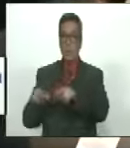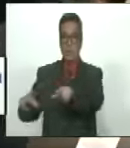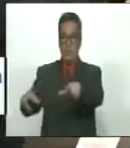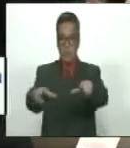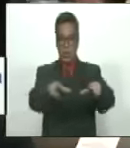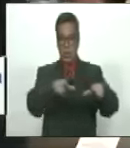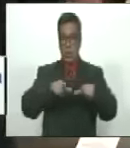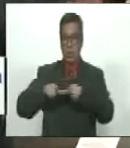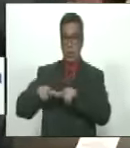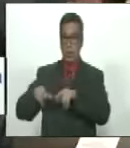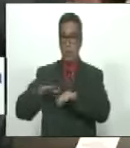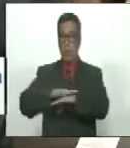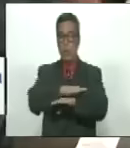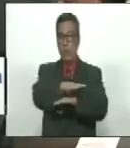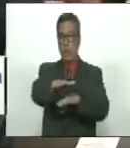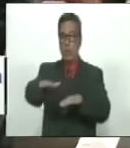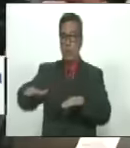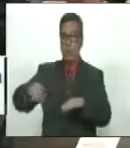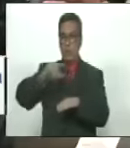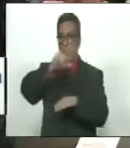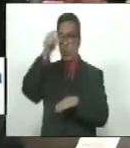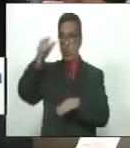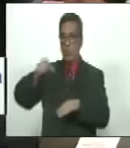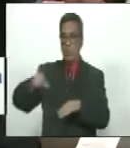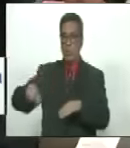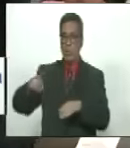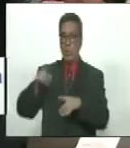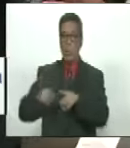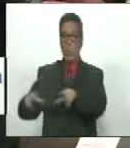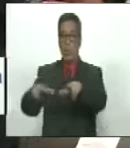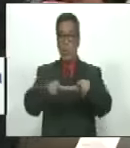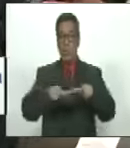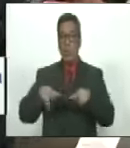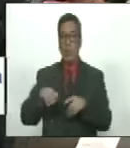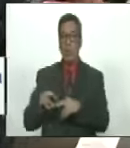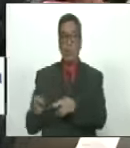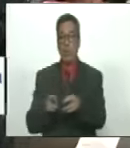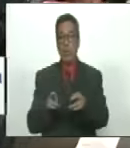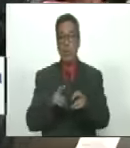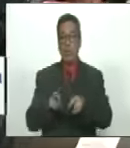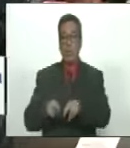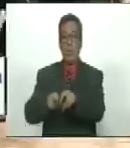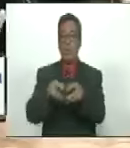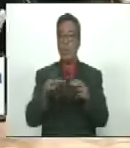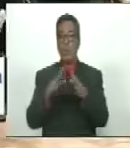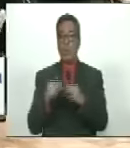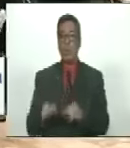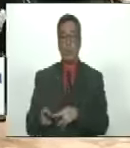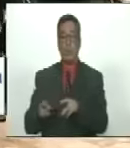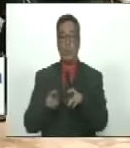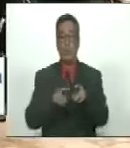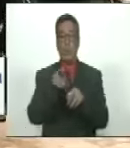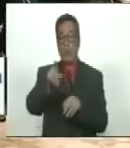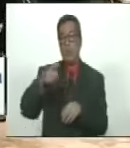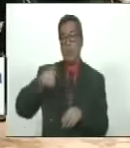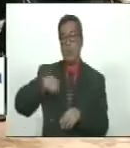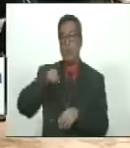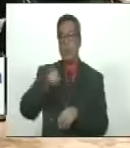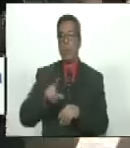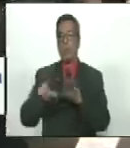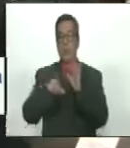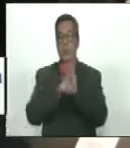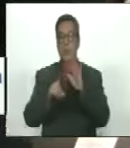espacio territorial, el espacio fluvial de los ríos, de todos los ríos que están allá, con